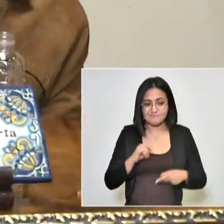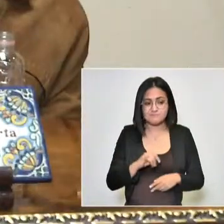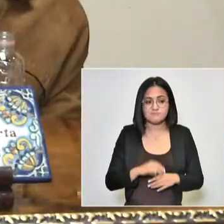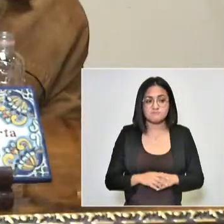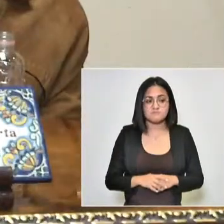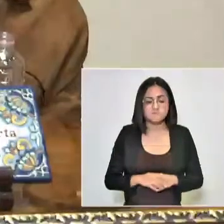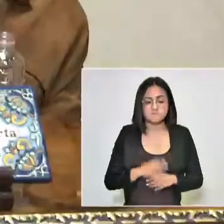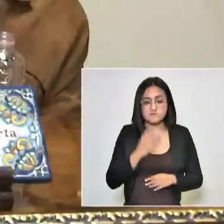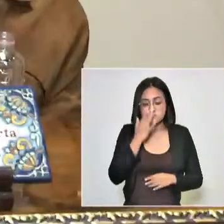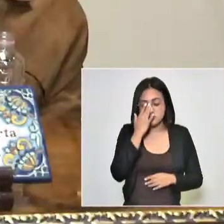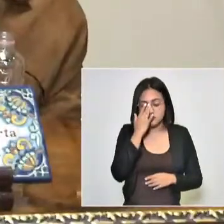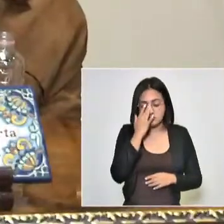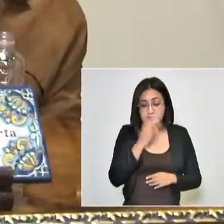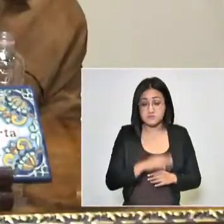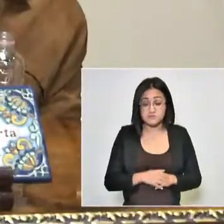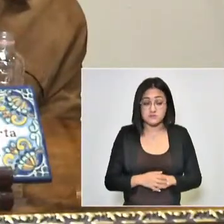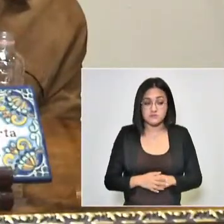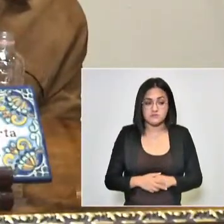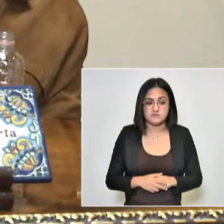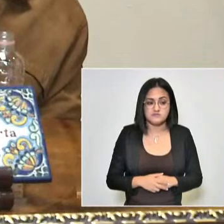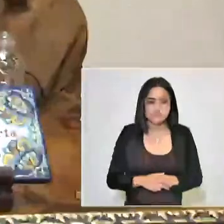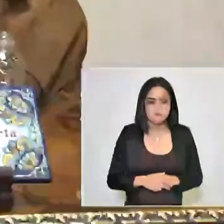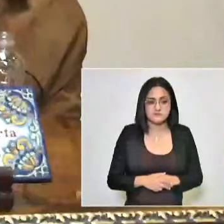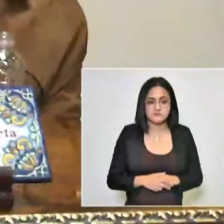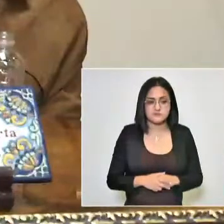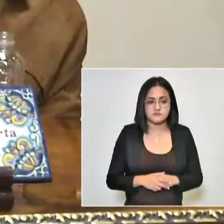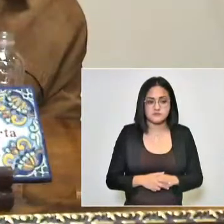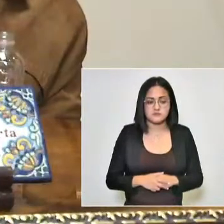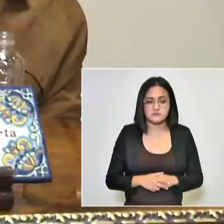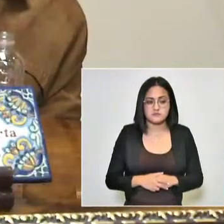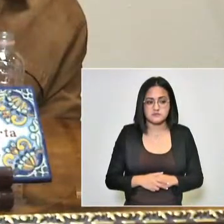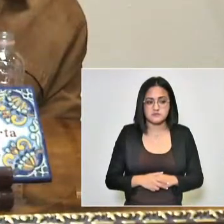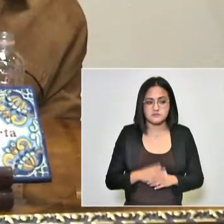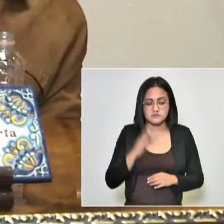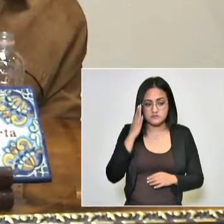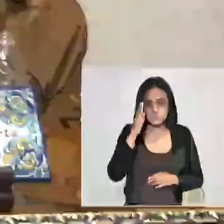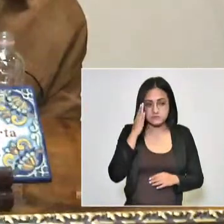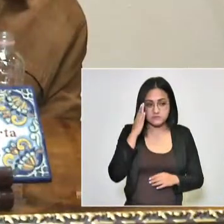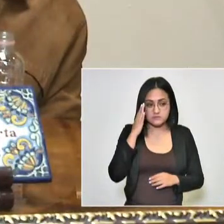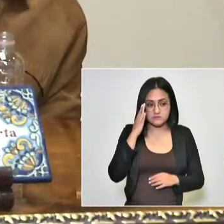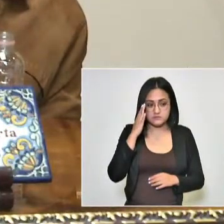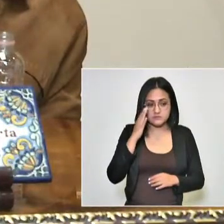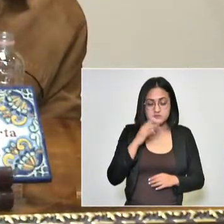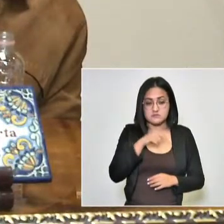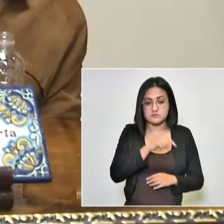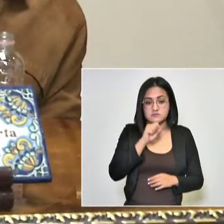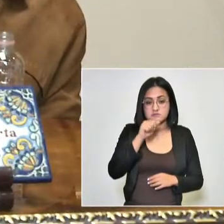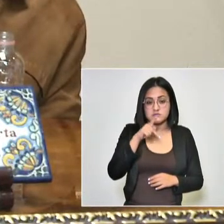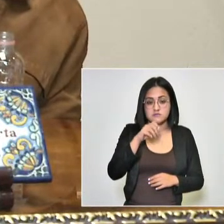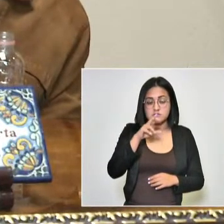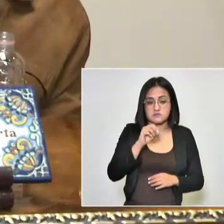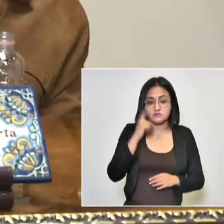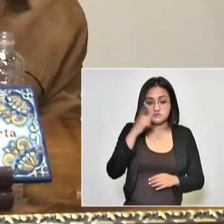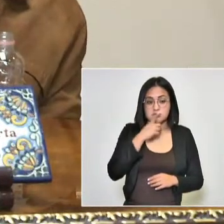muy concentrada, pues tiene que tener. San Pedro Cholula lo mismo.